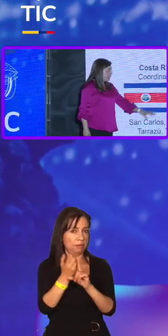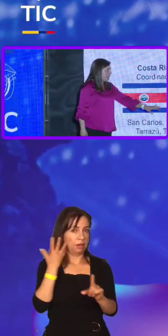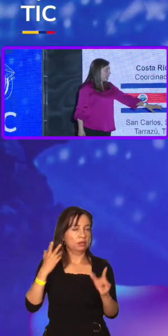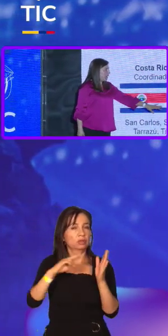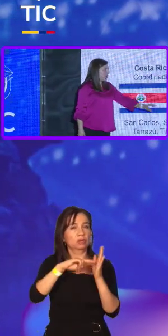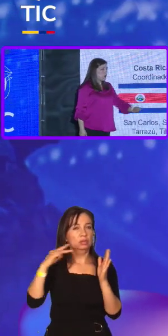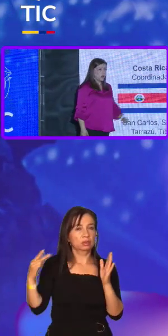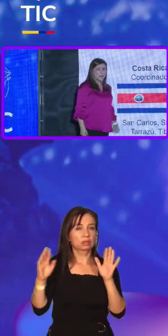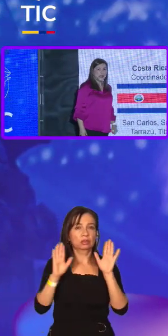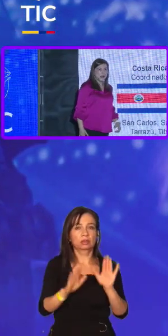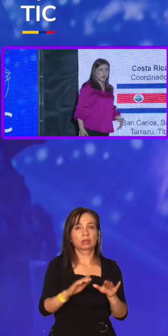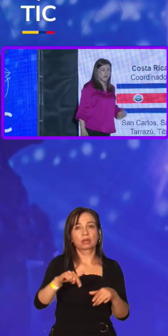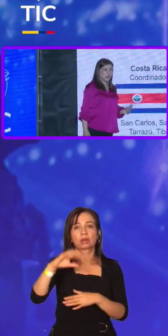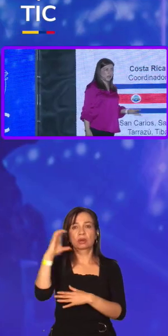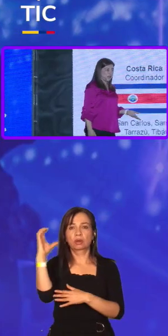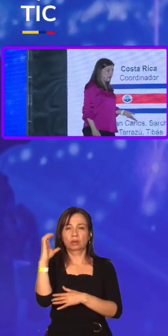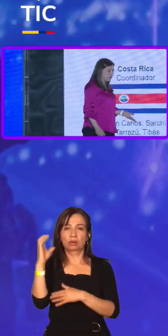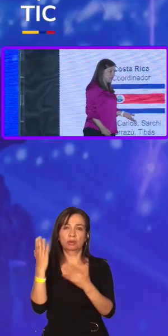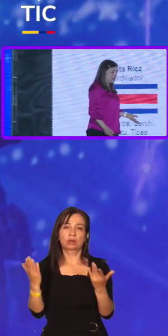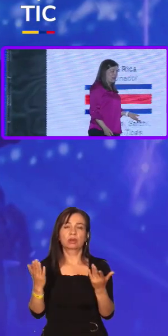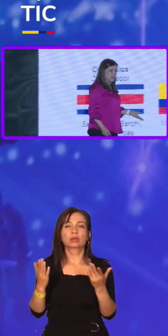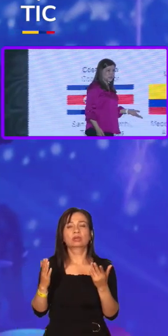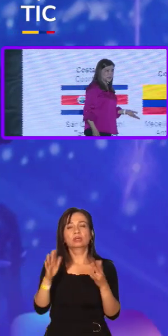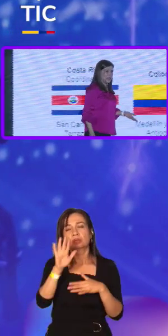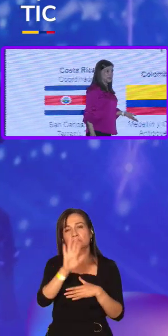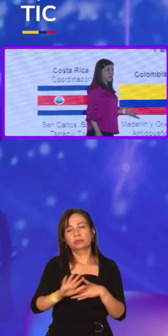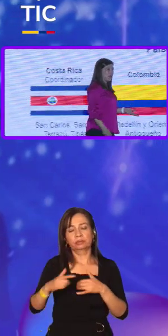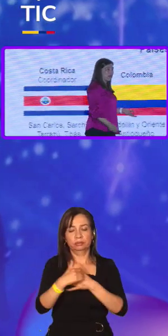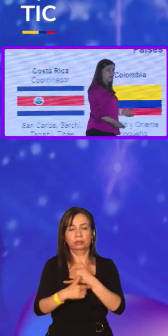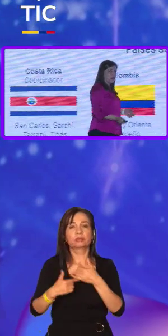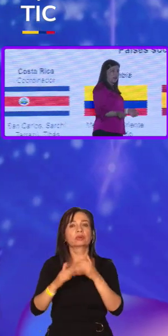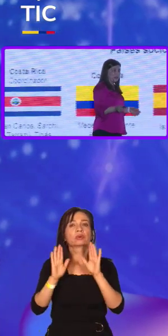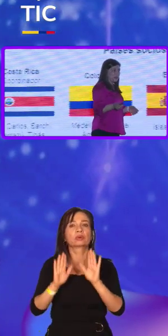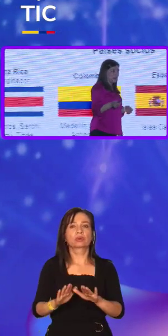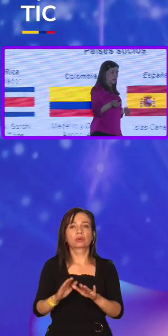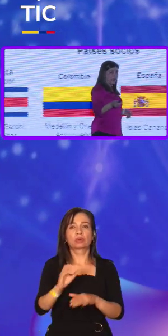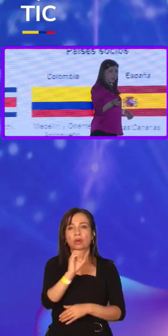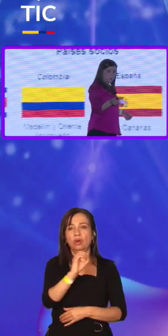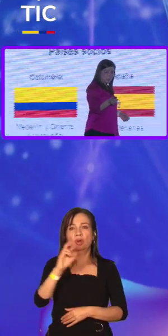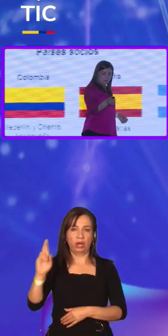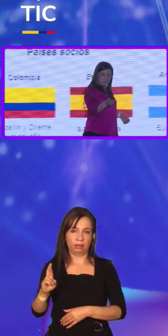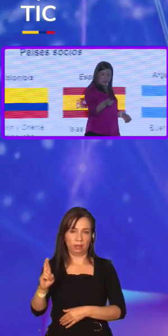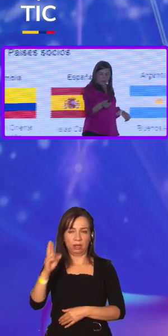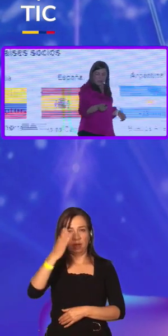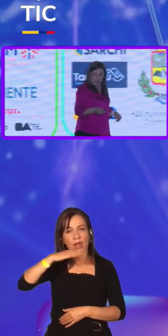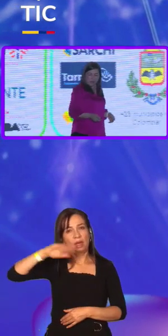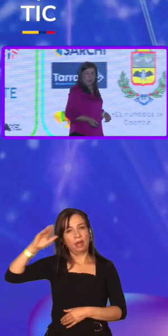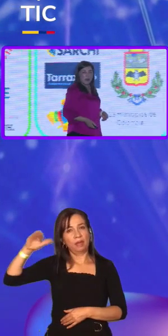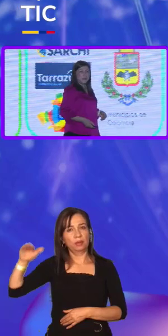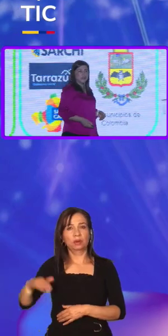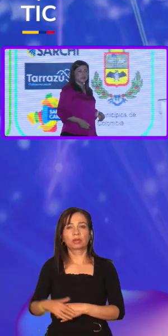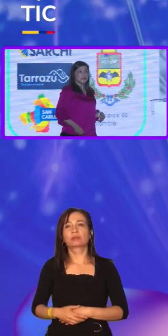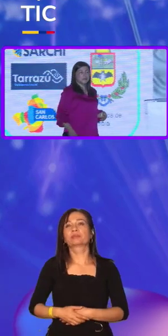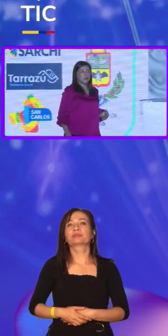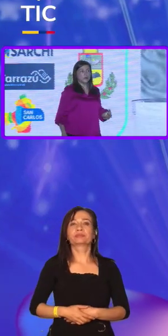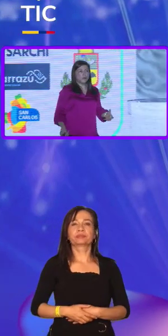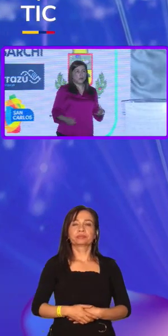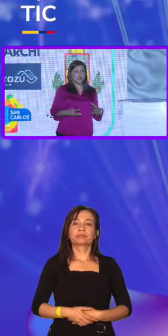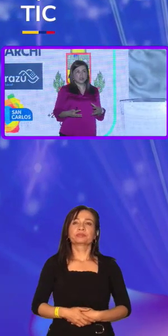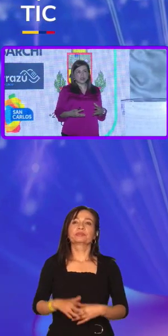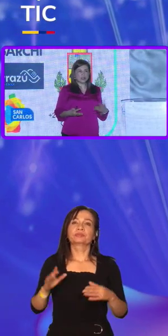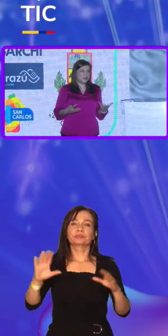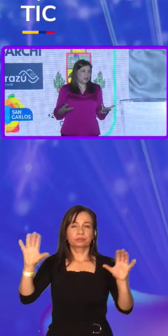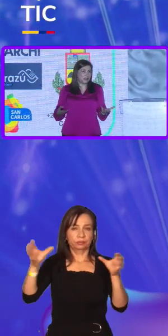las tecnologías y en Colombia, región beneficiaria es la región del Oriente Antioqueño.